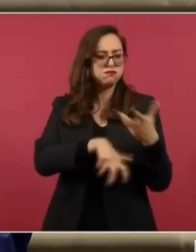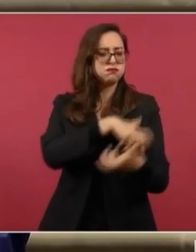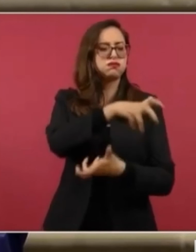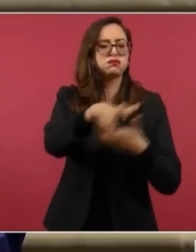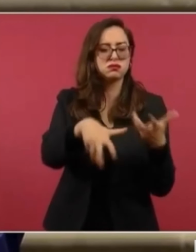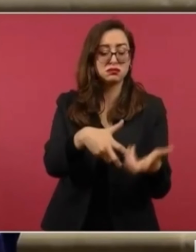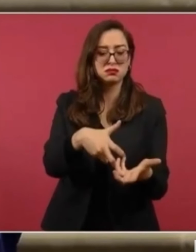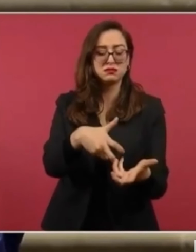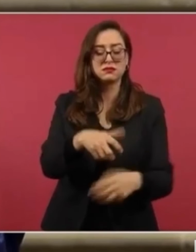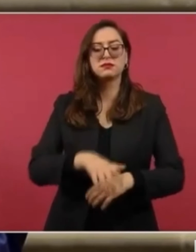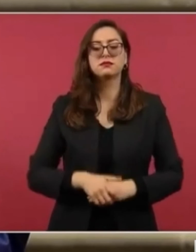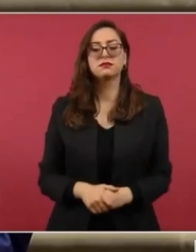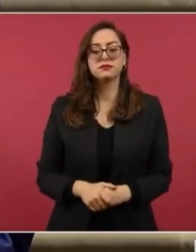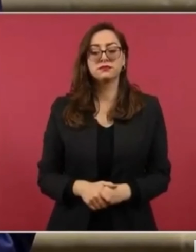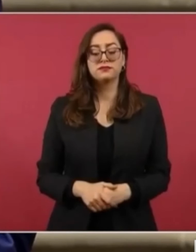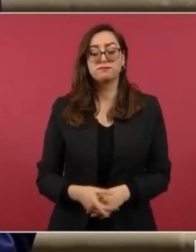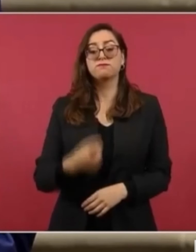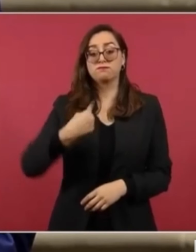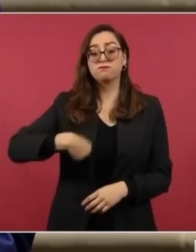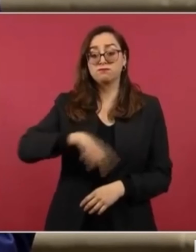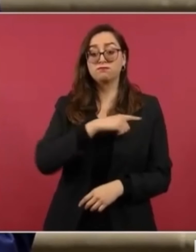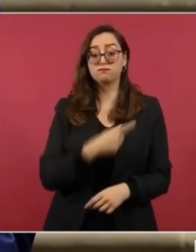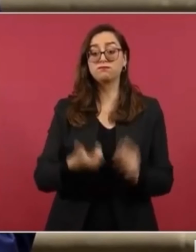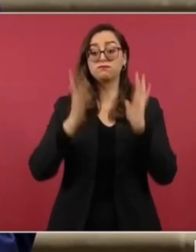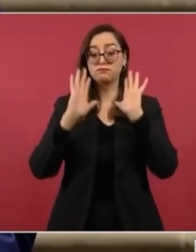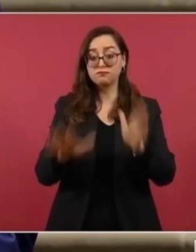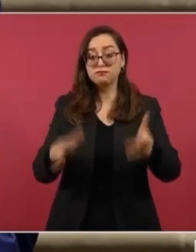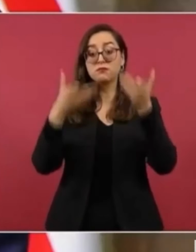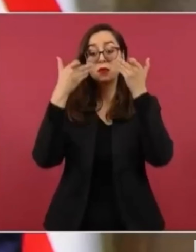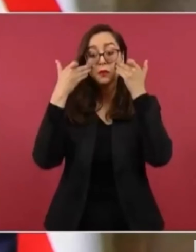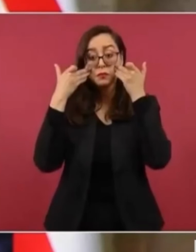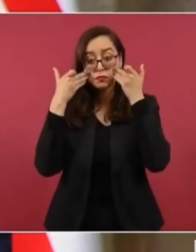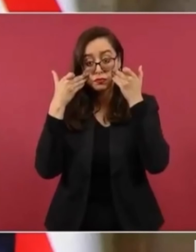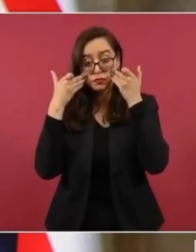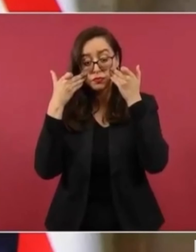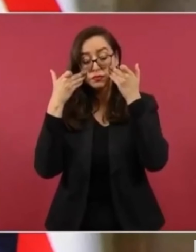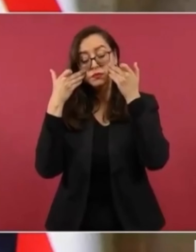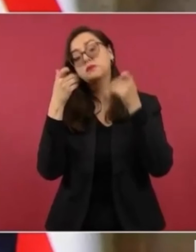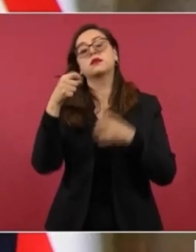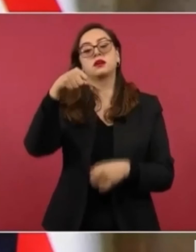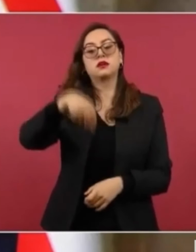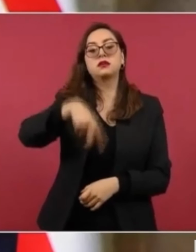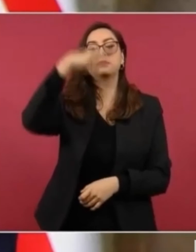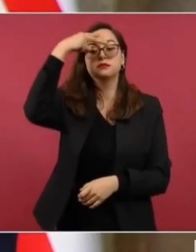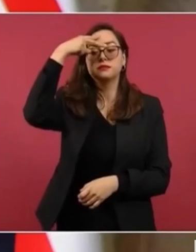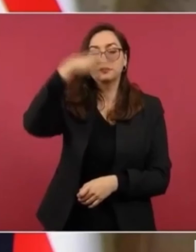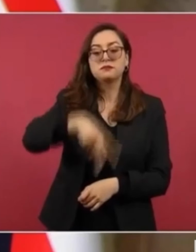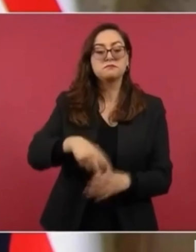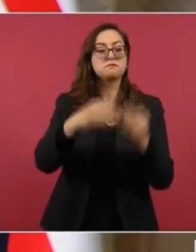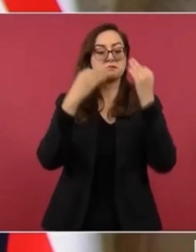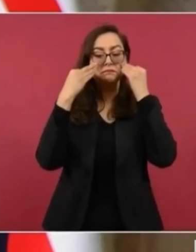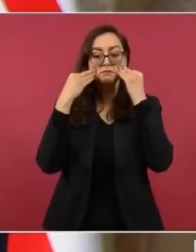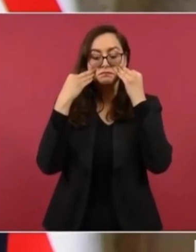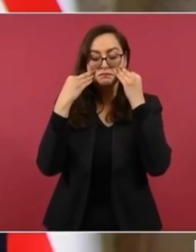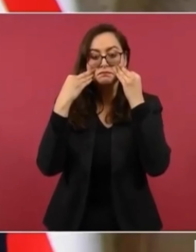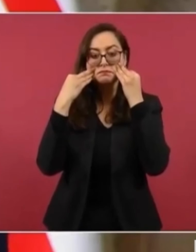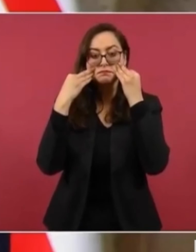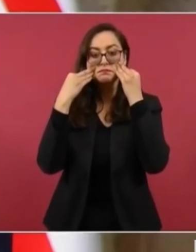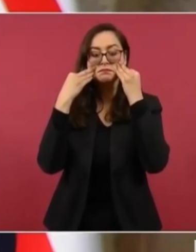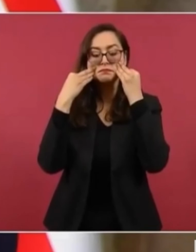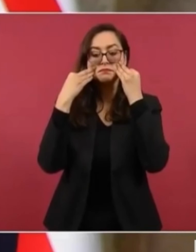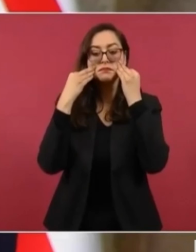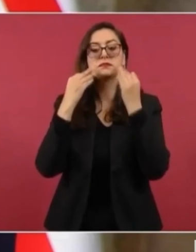Nosotros lo hemos constatado en México, también